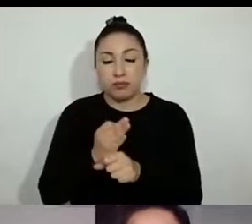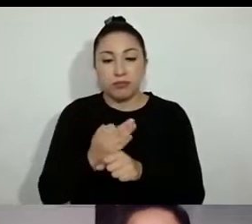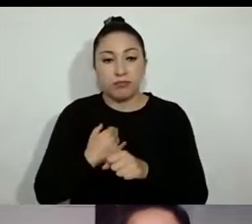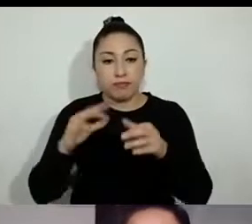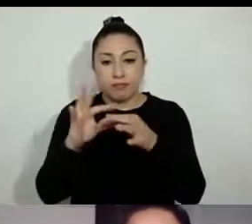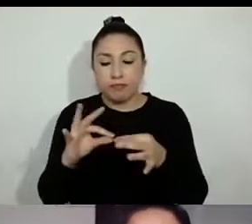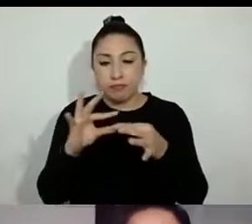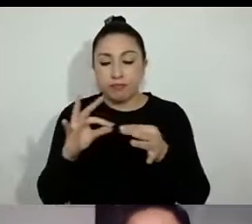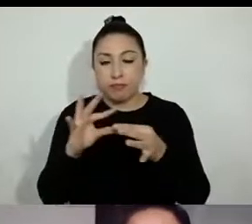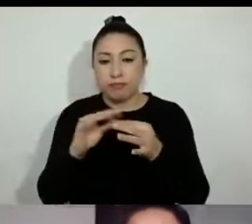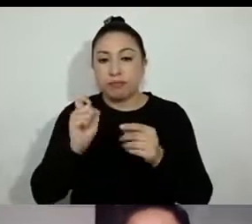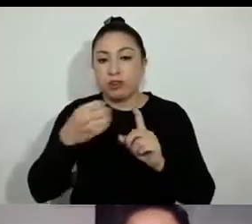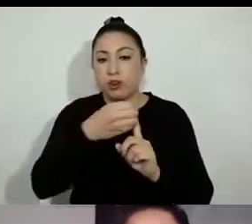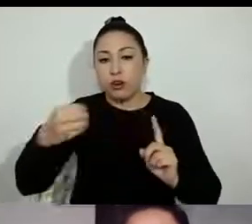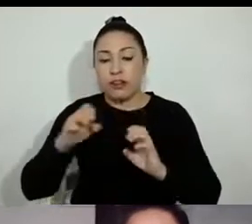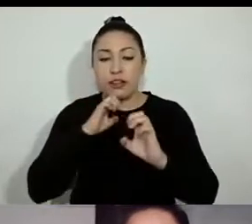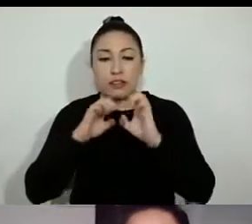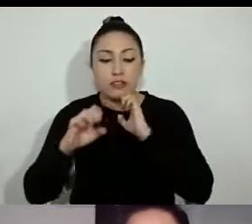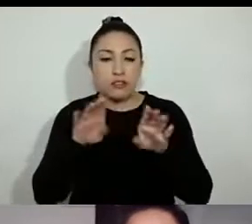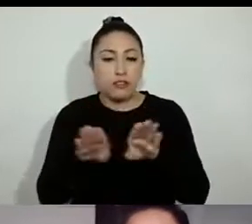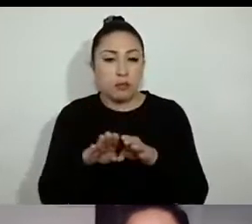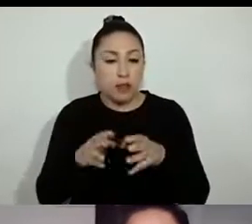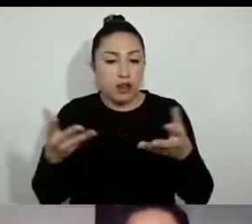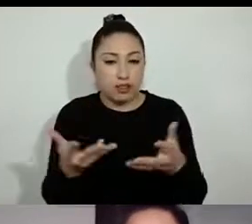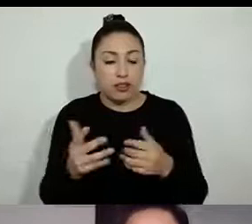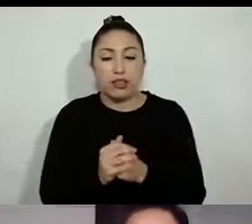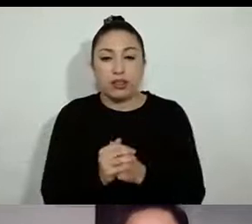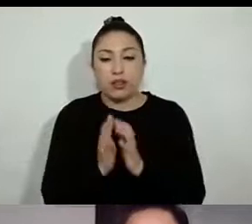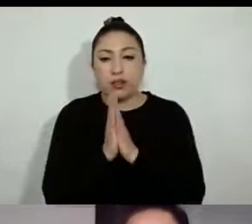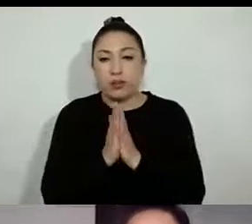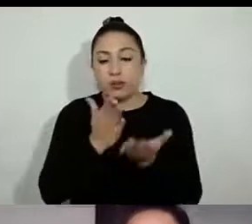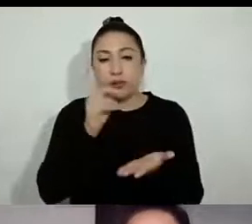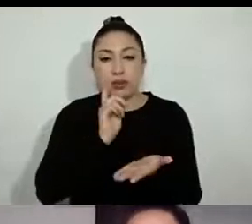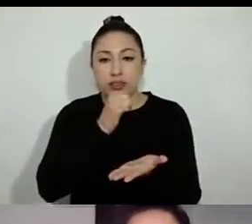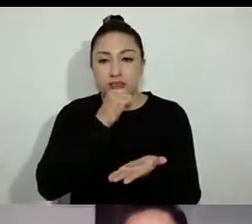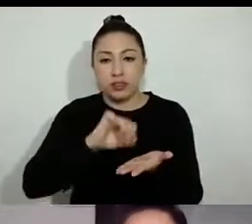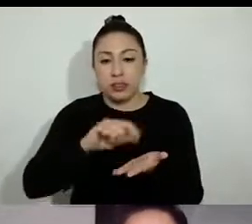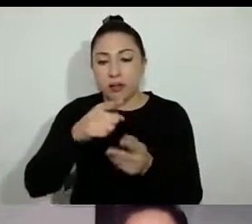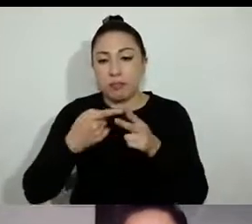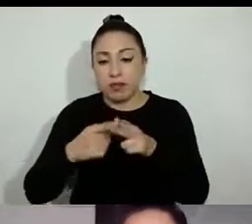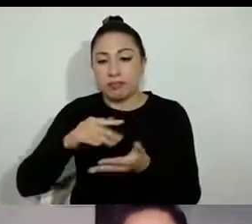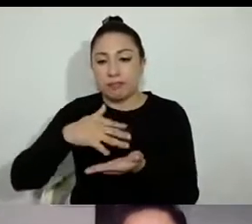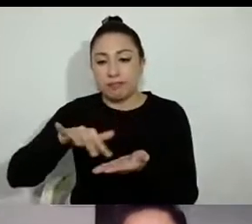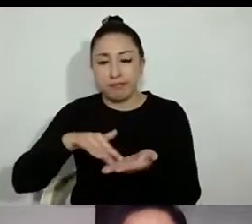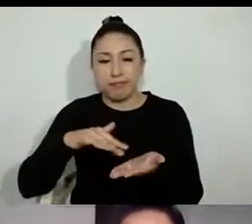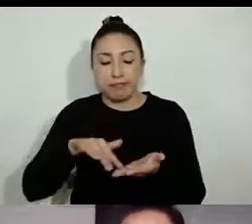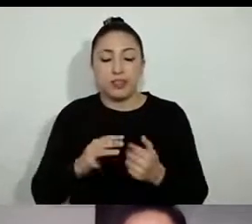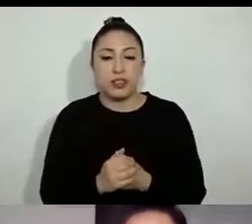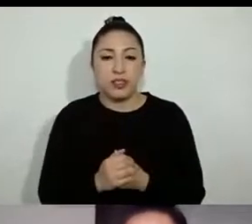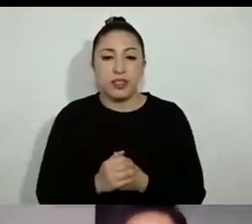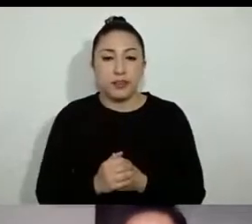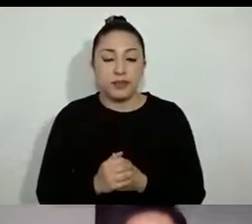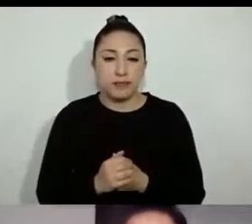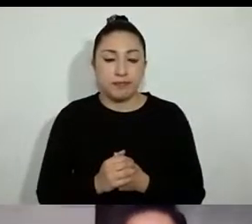formato mediante el cual se desarrollará la misma, por lo que le solicito a la diputada secretaria dar lectura al formato mencionado. Adelante,